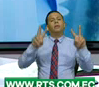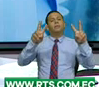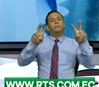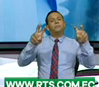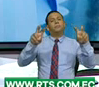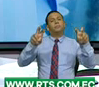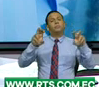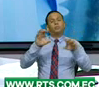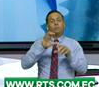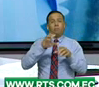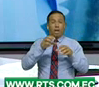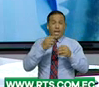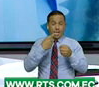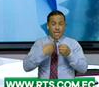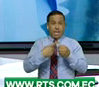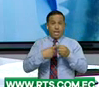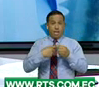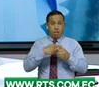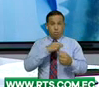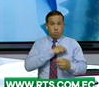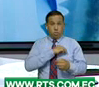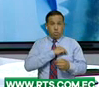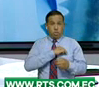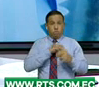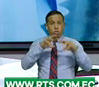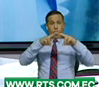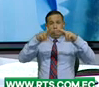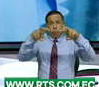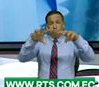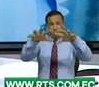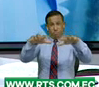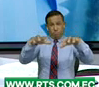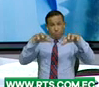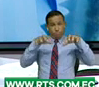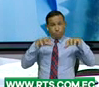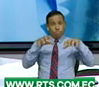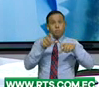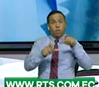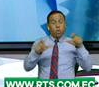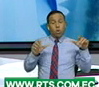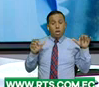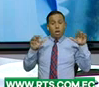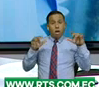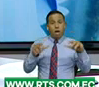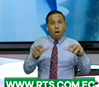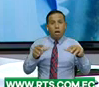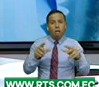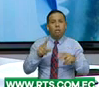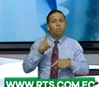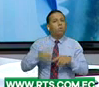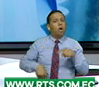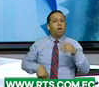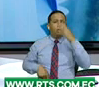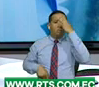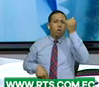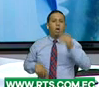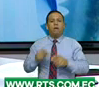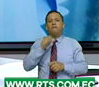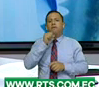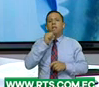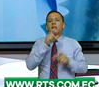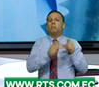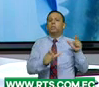del consejo metropolitano de quito no se instaló por falta de cuórum el bloque correísta no asoció a la convocatoria los